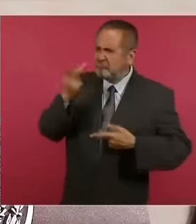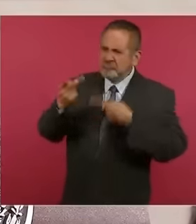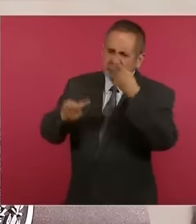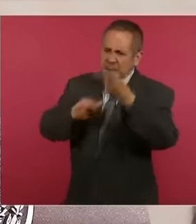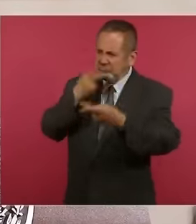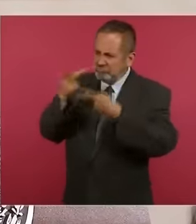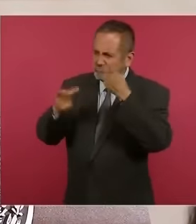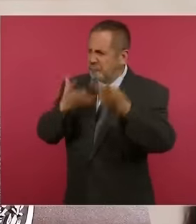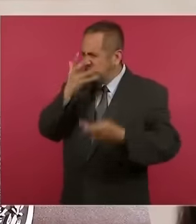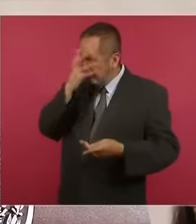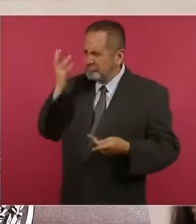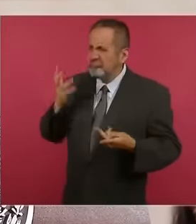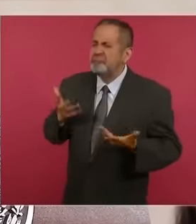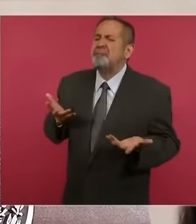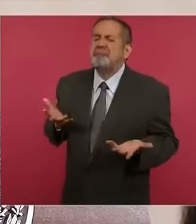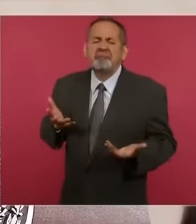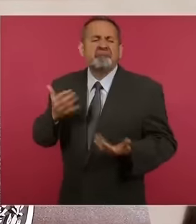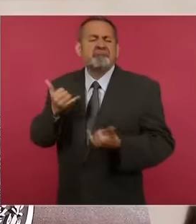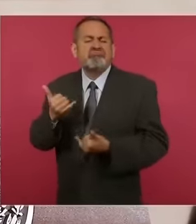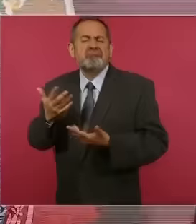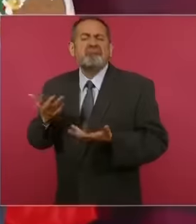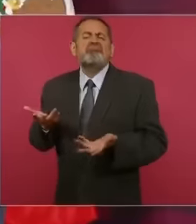lo dice